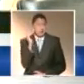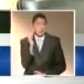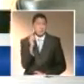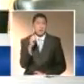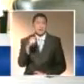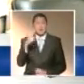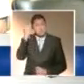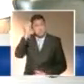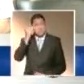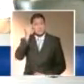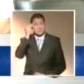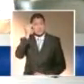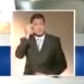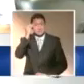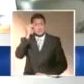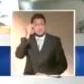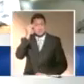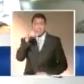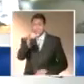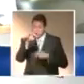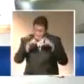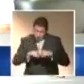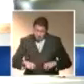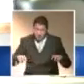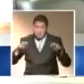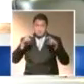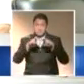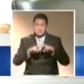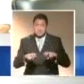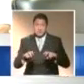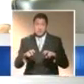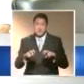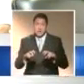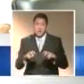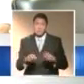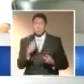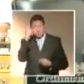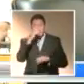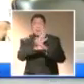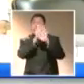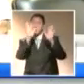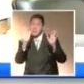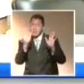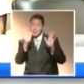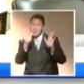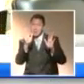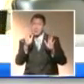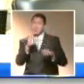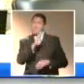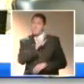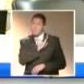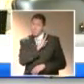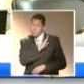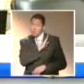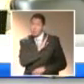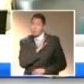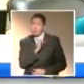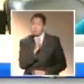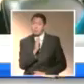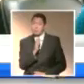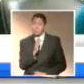Las confesiones de Mario Silva revelan a un país severamente enfermo. Por tanto, consideramos